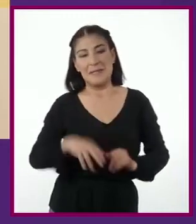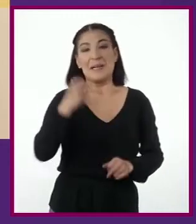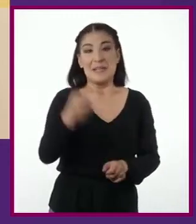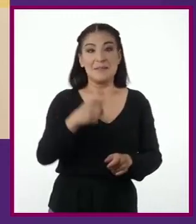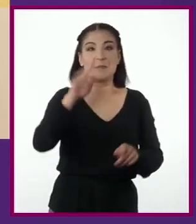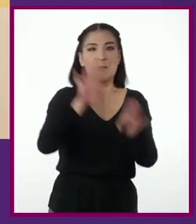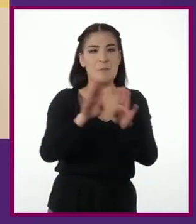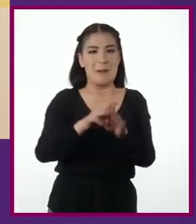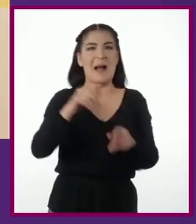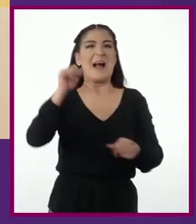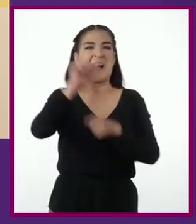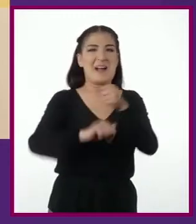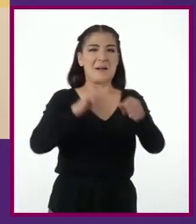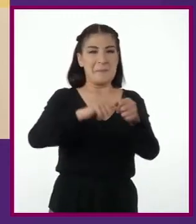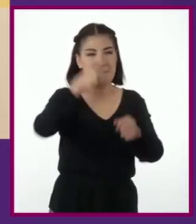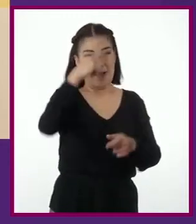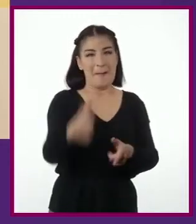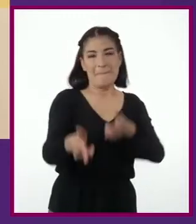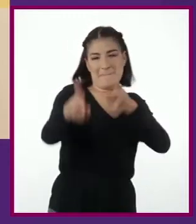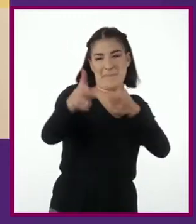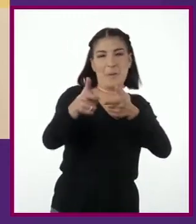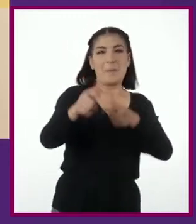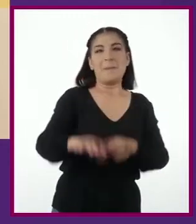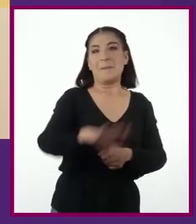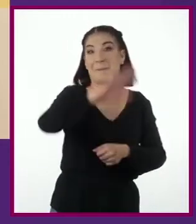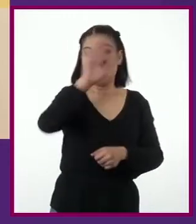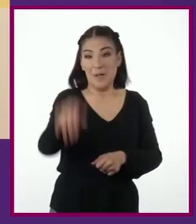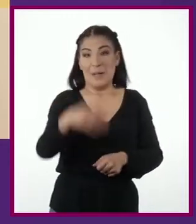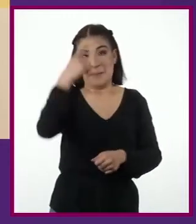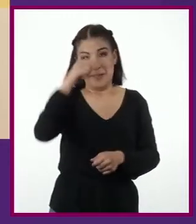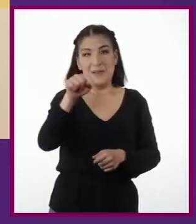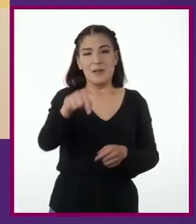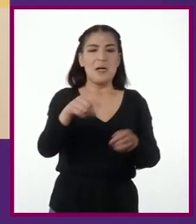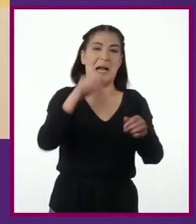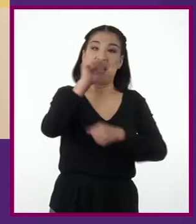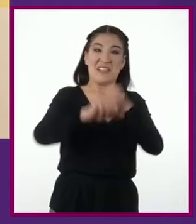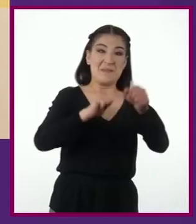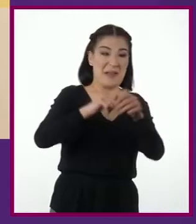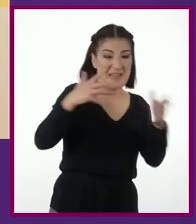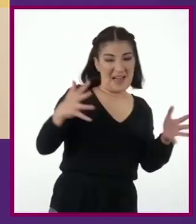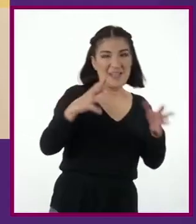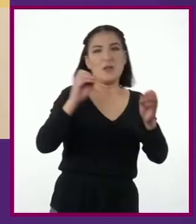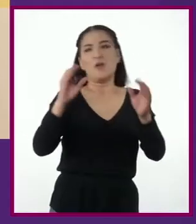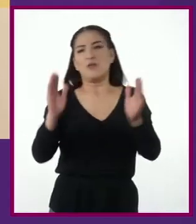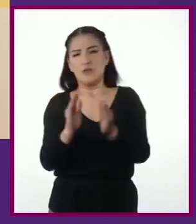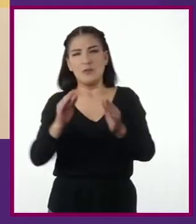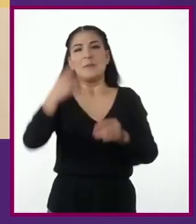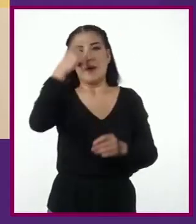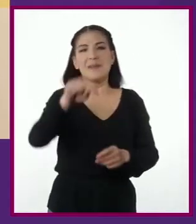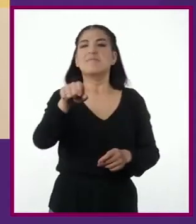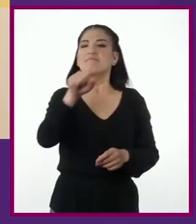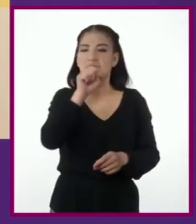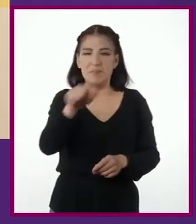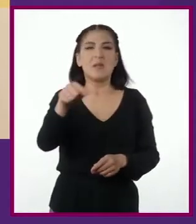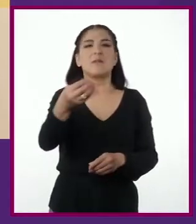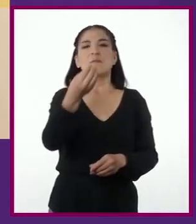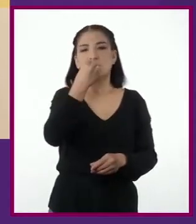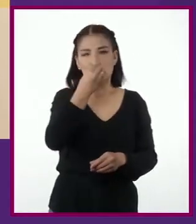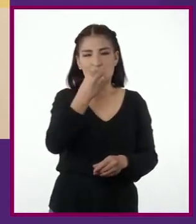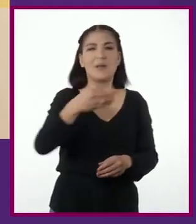caza de animales de talla pequeña y mediana complementaban su dieta. También se inició